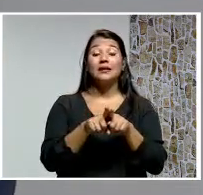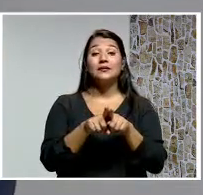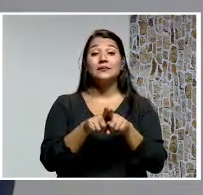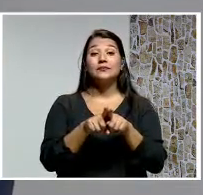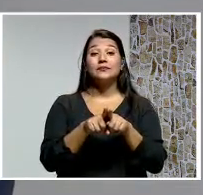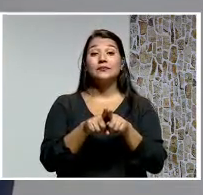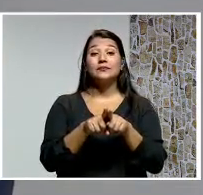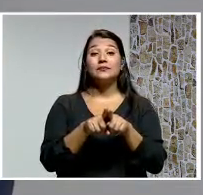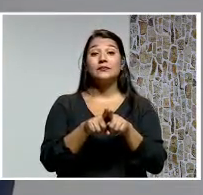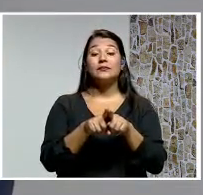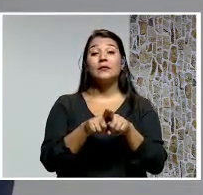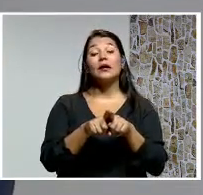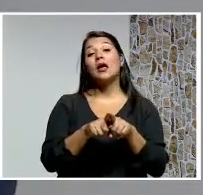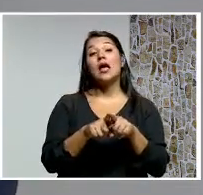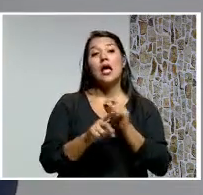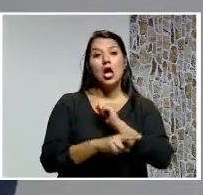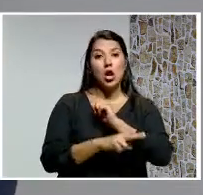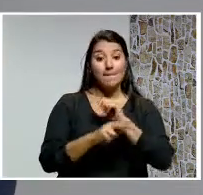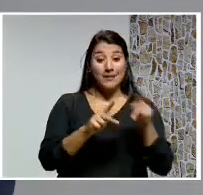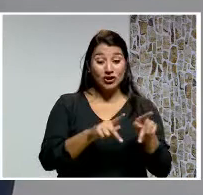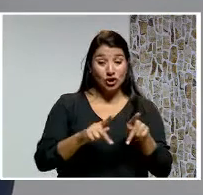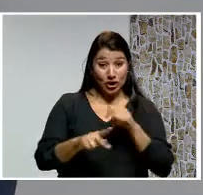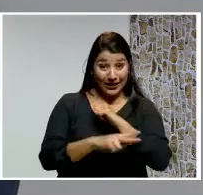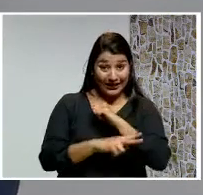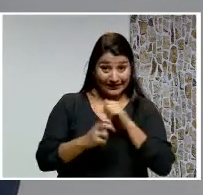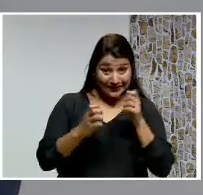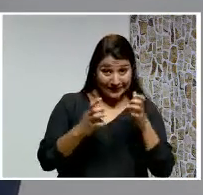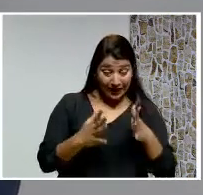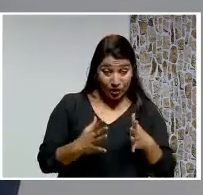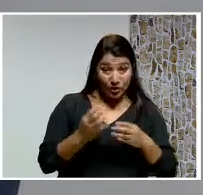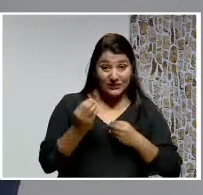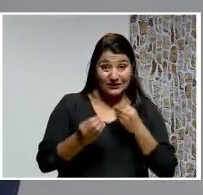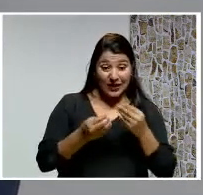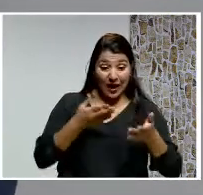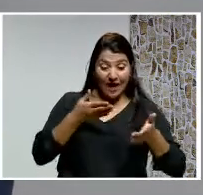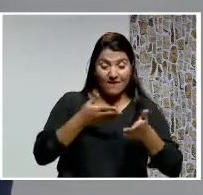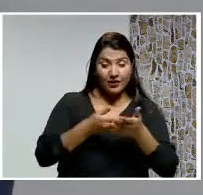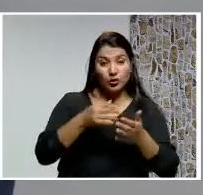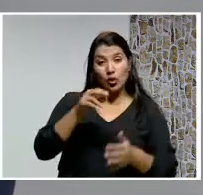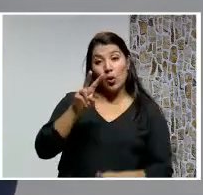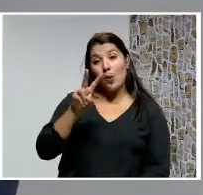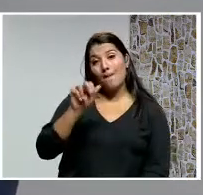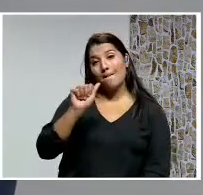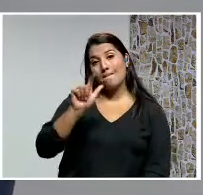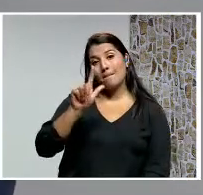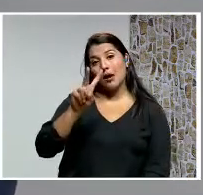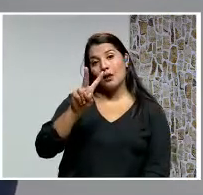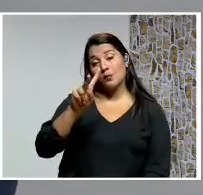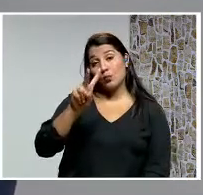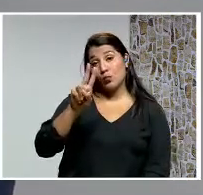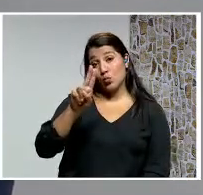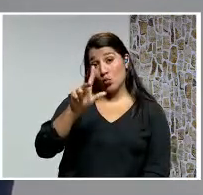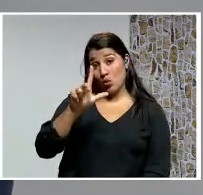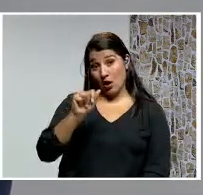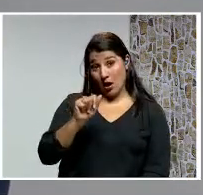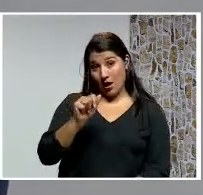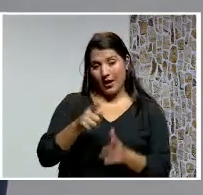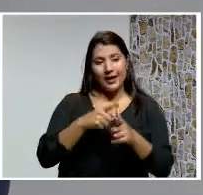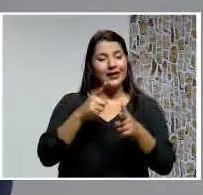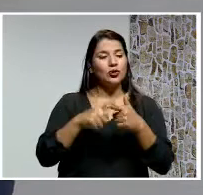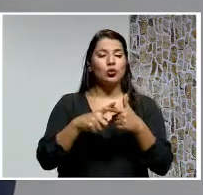Además, el AMPA dañó una válvula de presión y obligó a la IA a extender por más horas